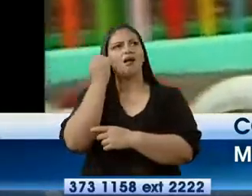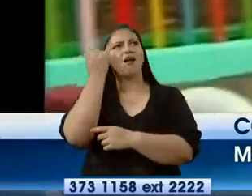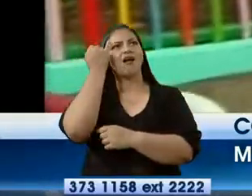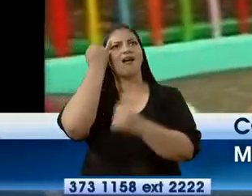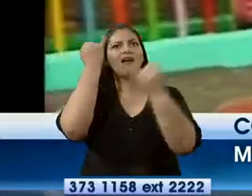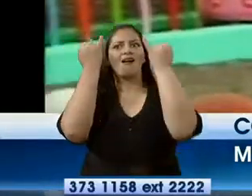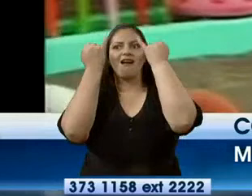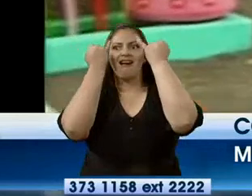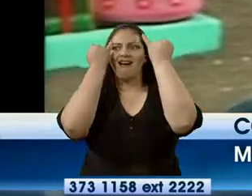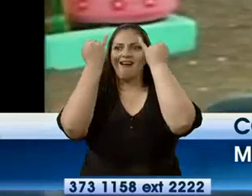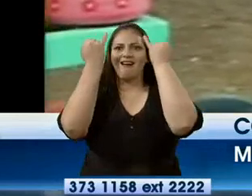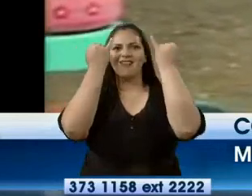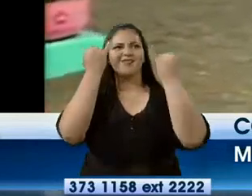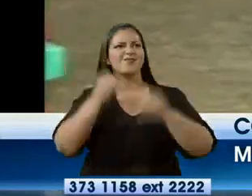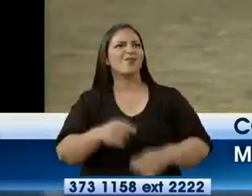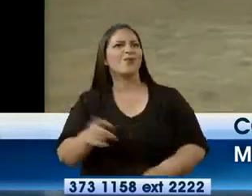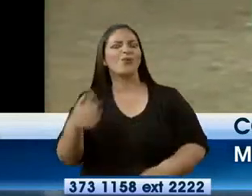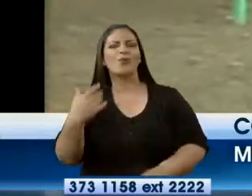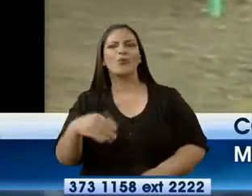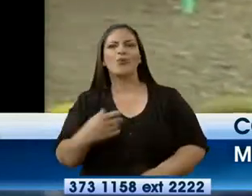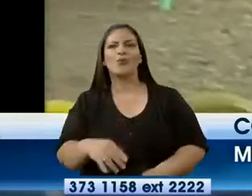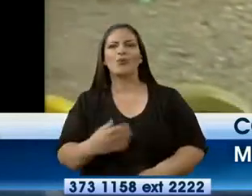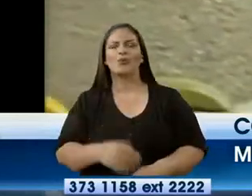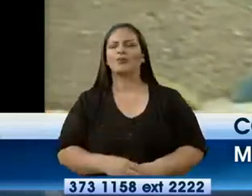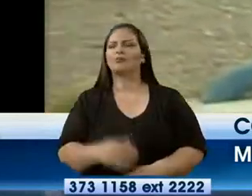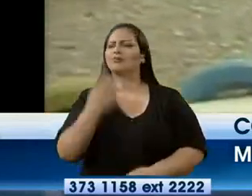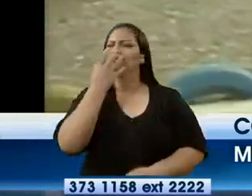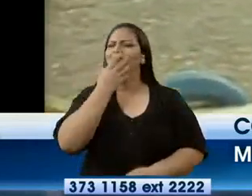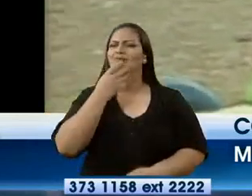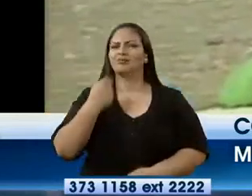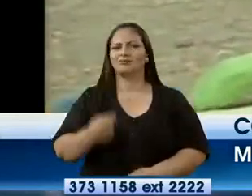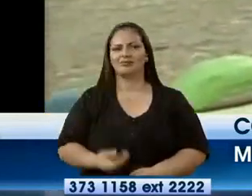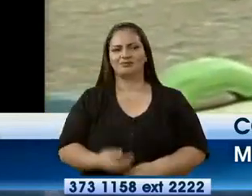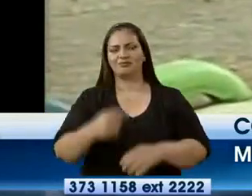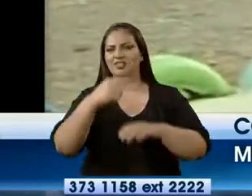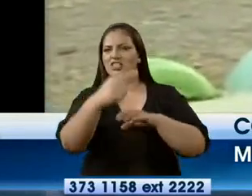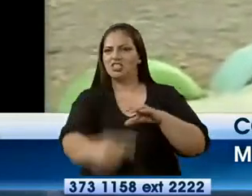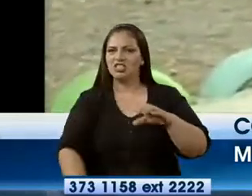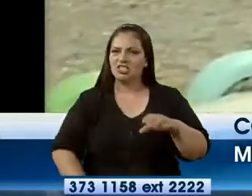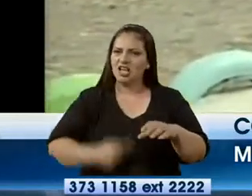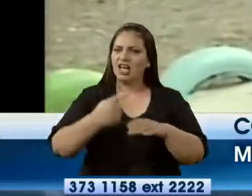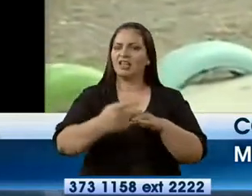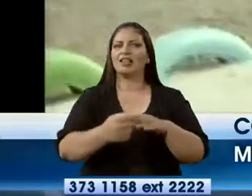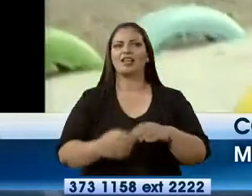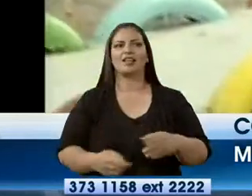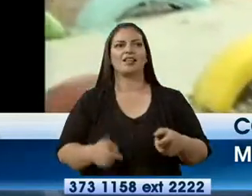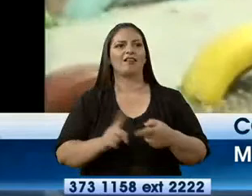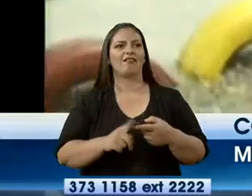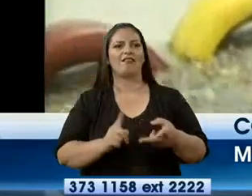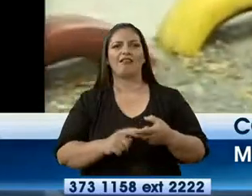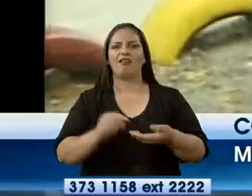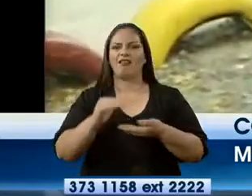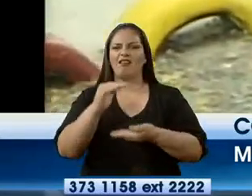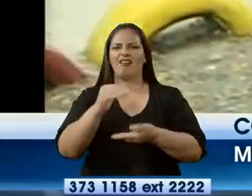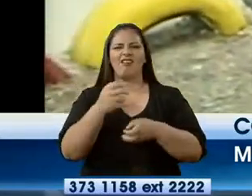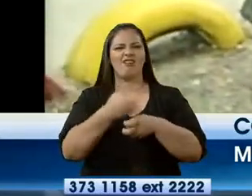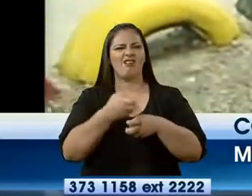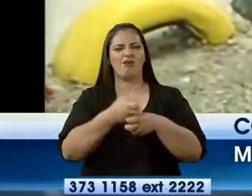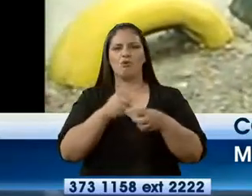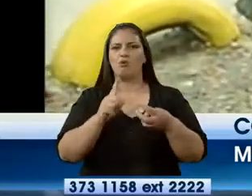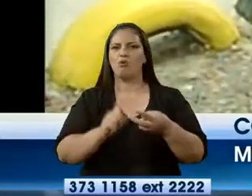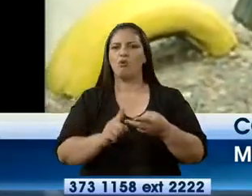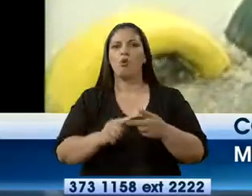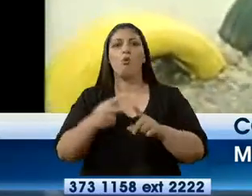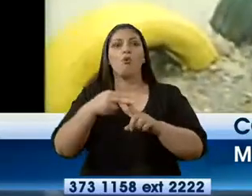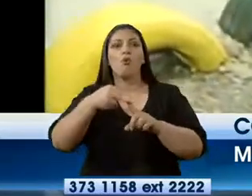han logrado con artículos de reciclaje, por ejemplo, con llantas, con latas, con